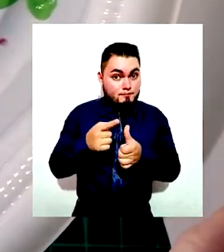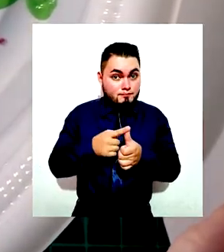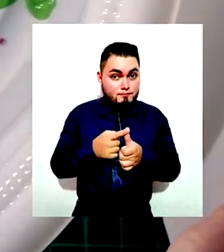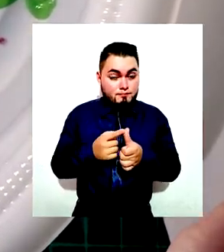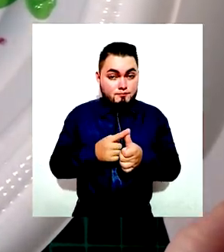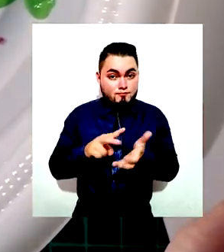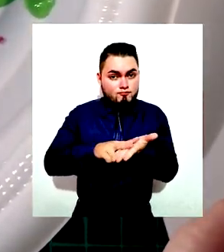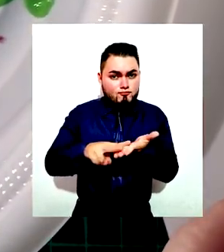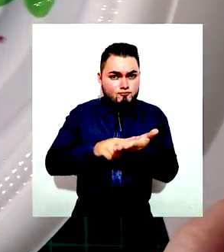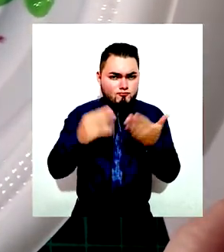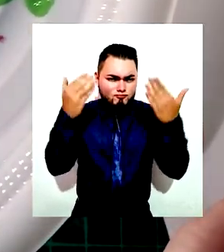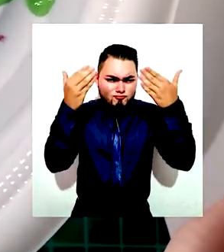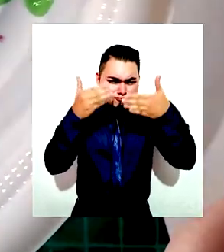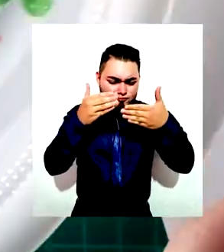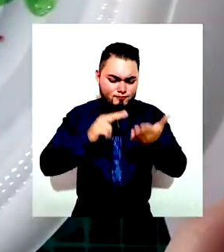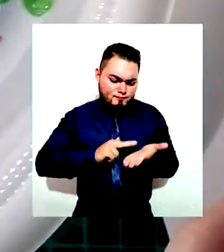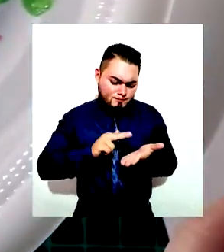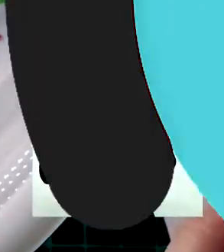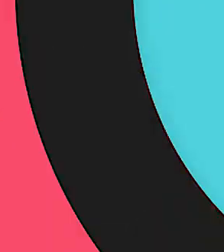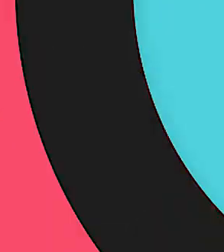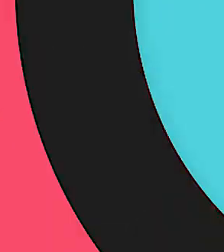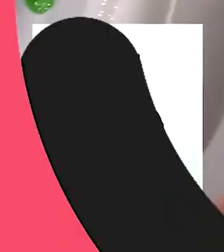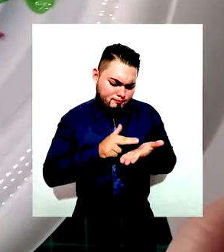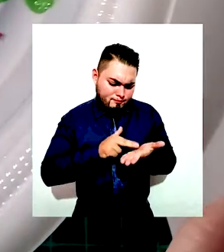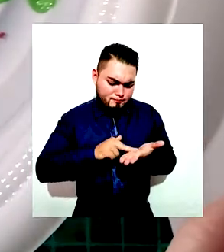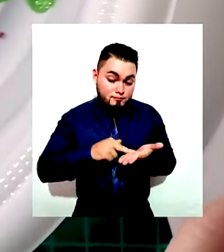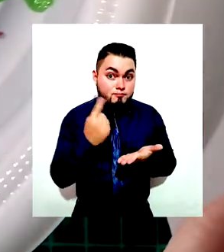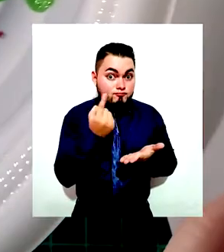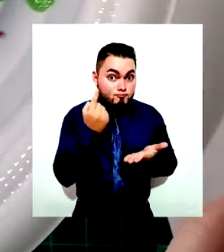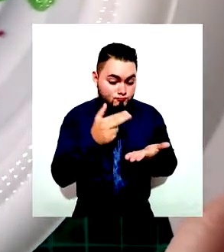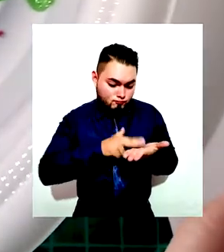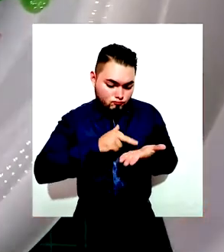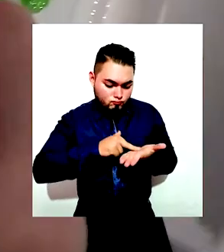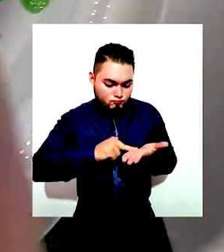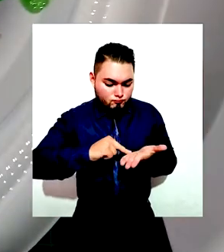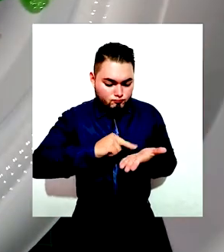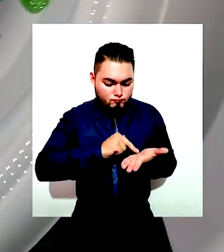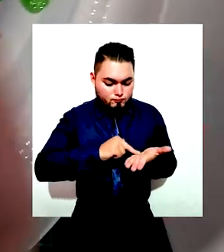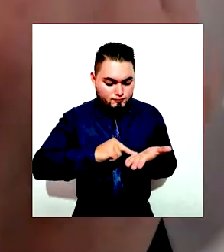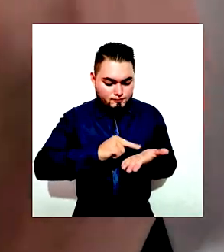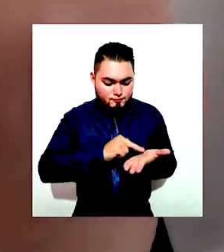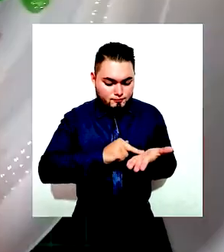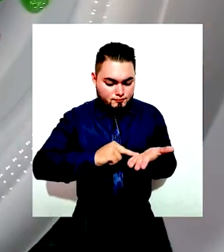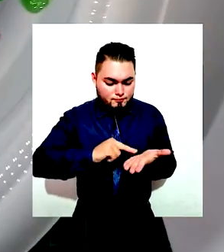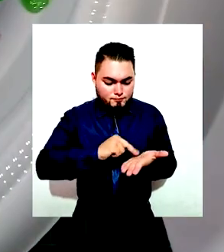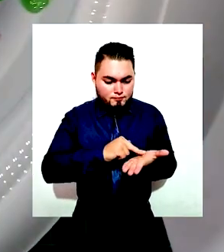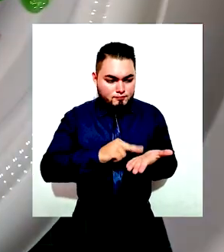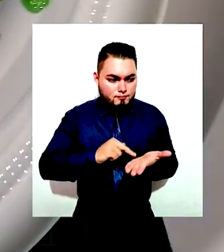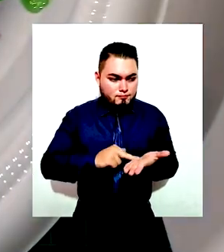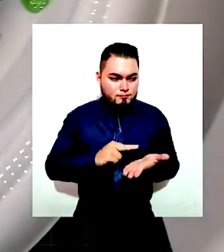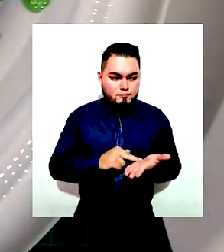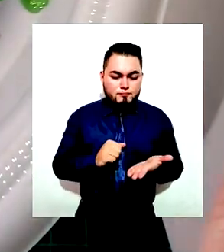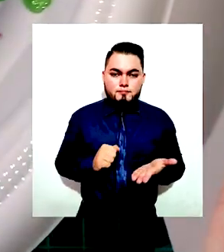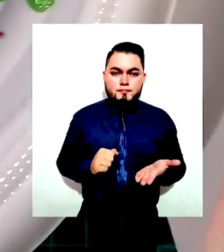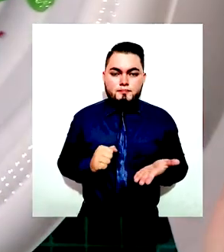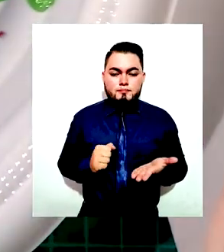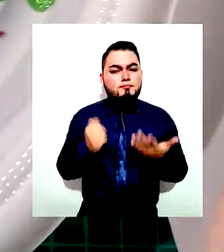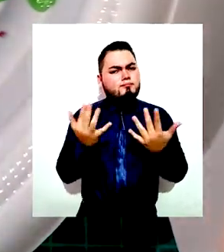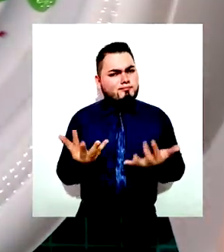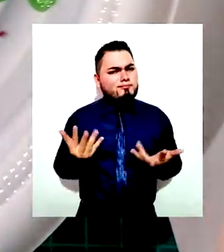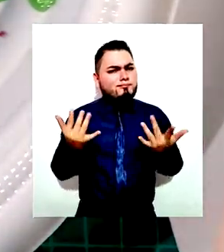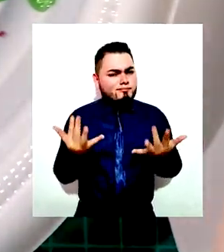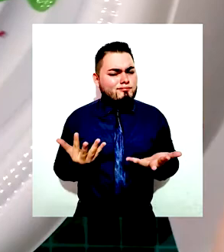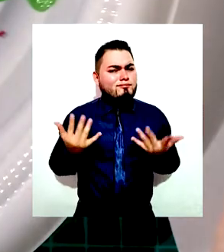primero este color verde oscuro, solo en las partes donde quiero crear el efecto de sombra. Dejaré que la